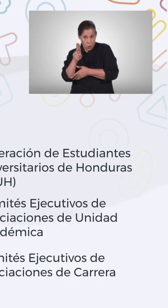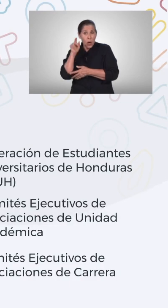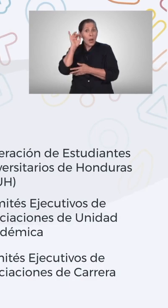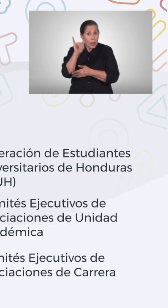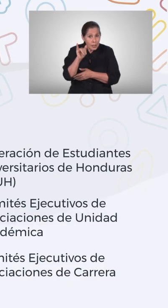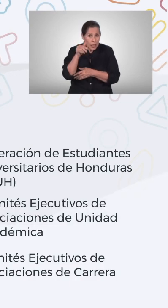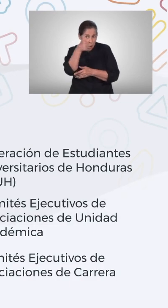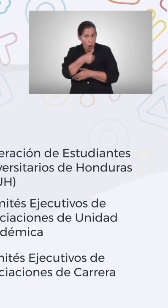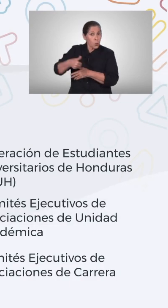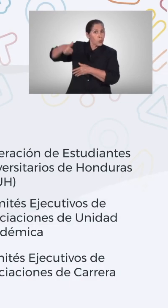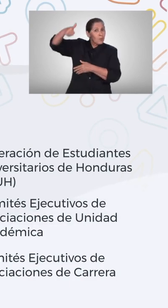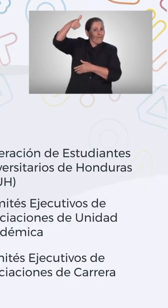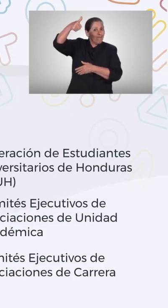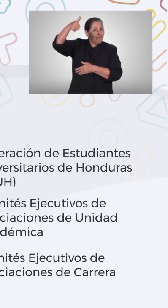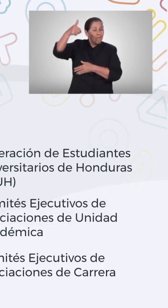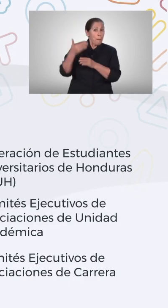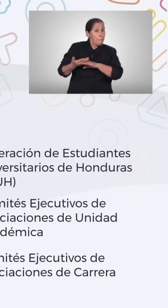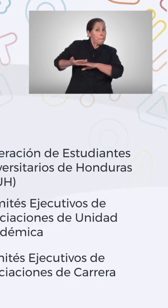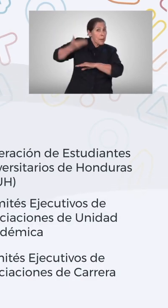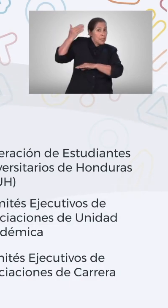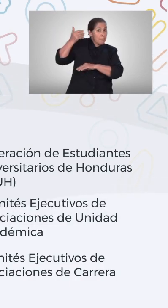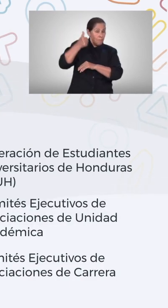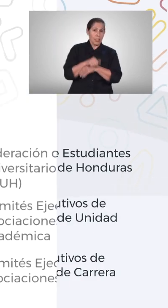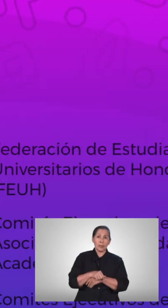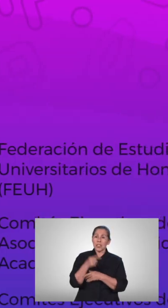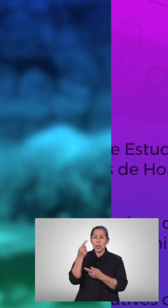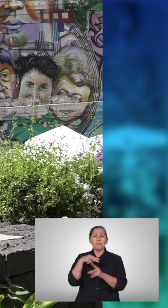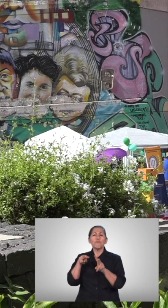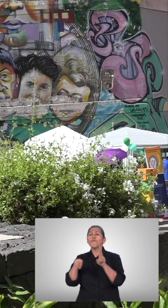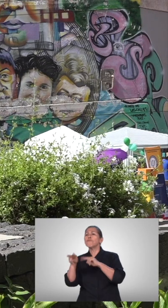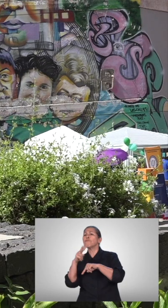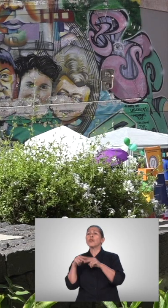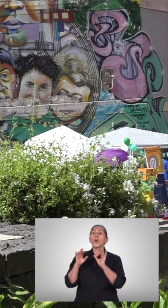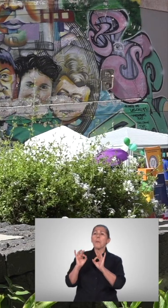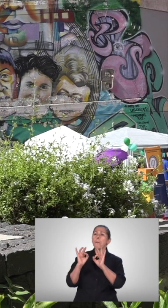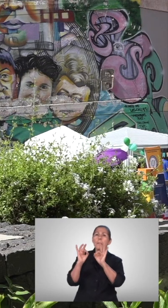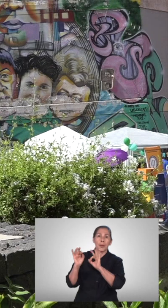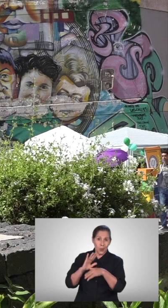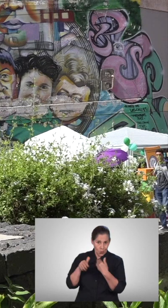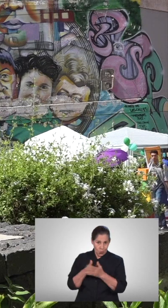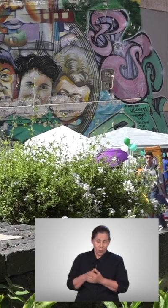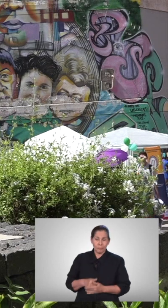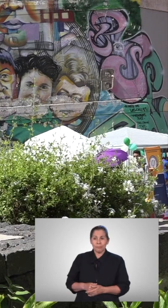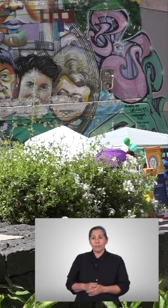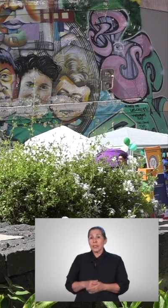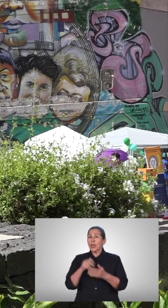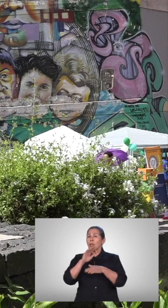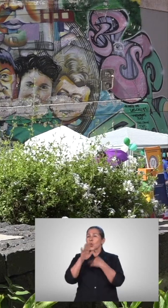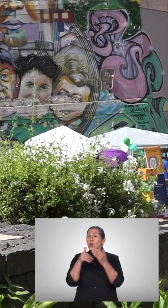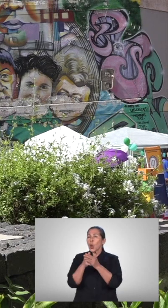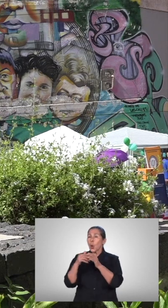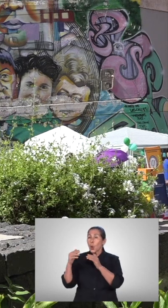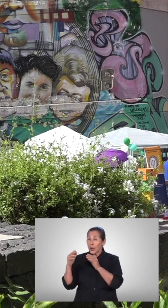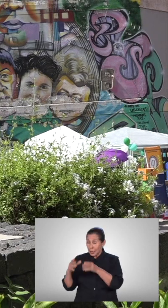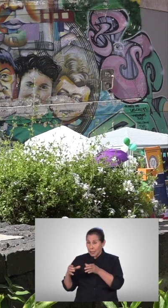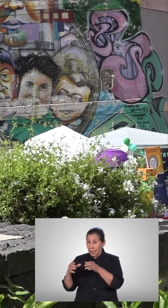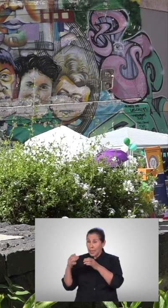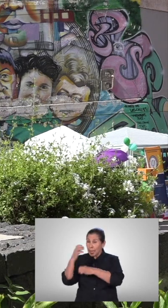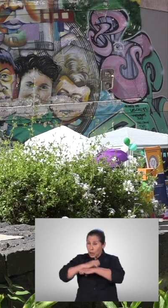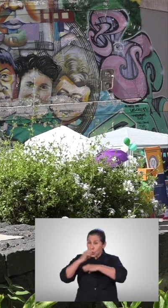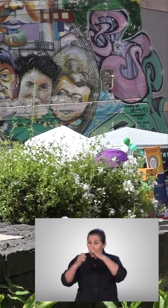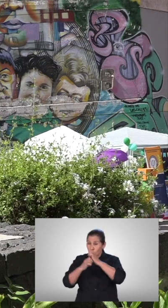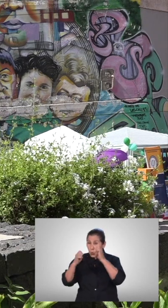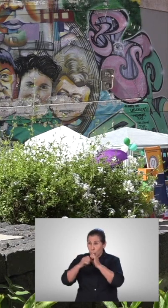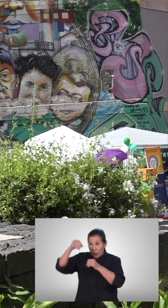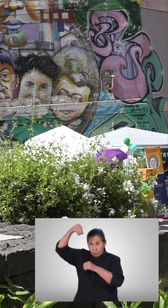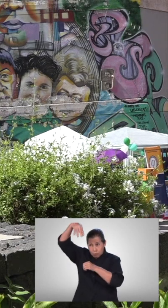nacional velando por su integridad y bienestar la estructura de cargos a elegir en cada uno de los comités ejecutivos